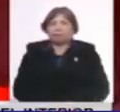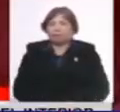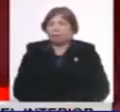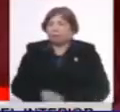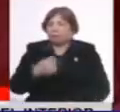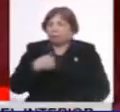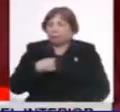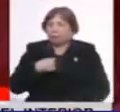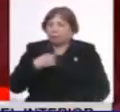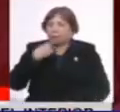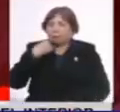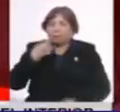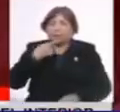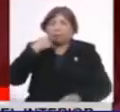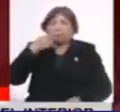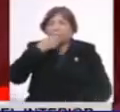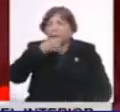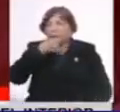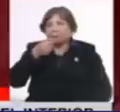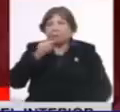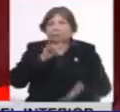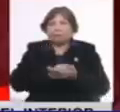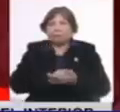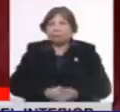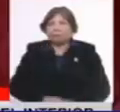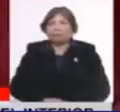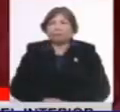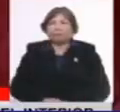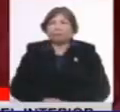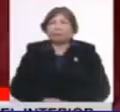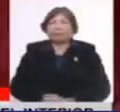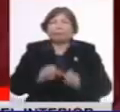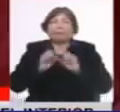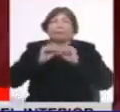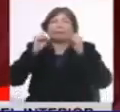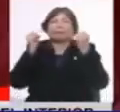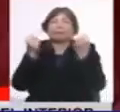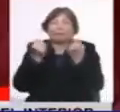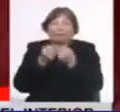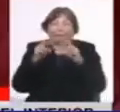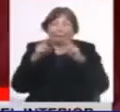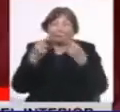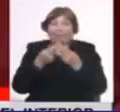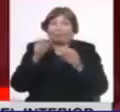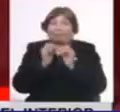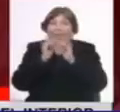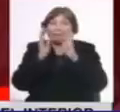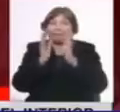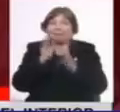Yo lo que he manifestado es que en la sesión del día